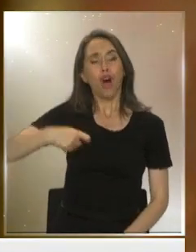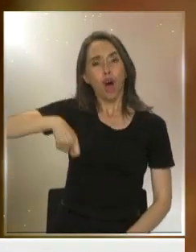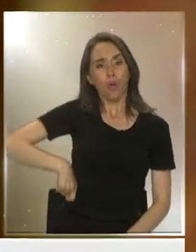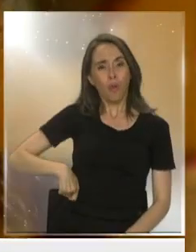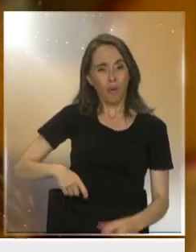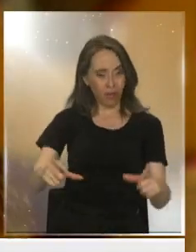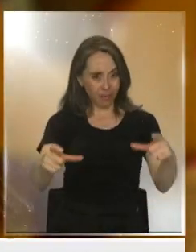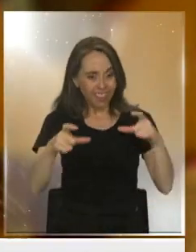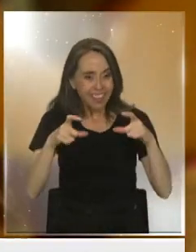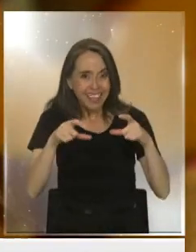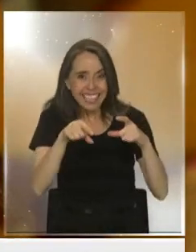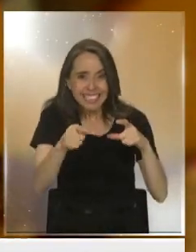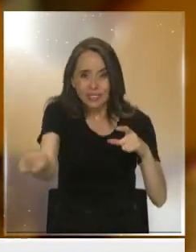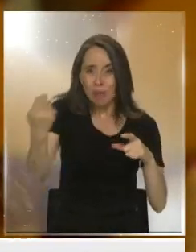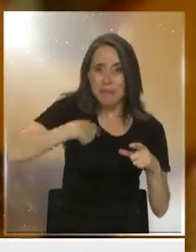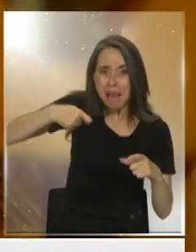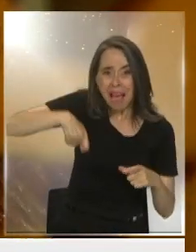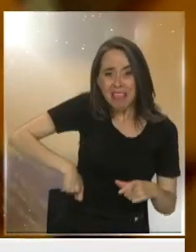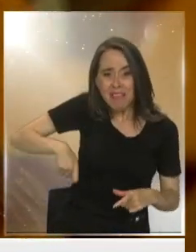vi la pensión dije, no,